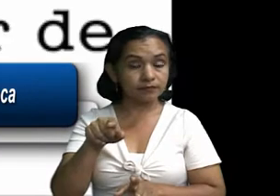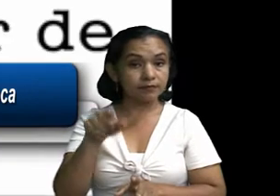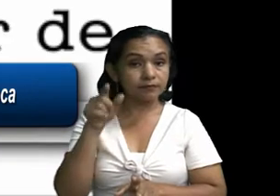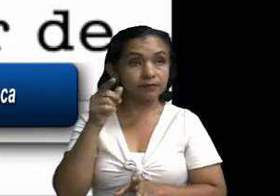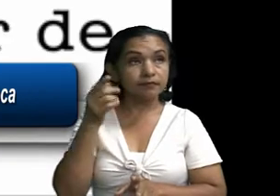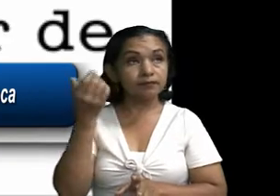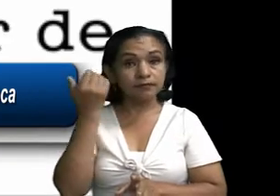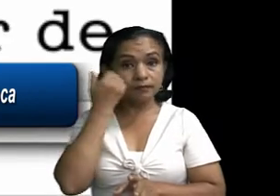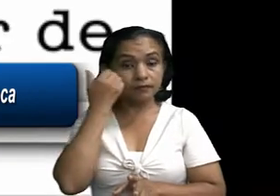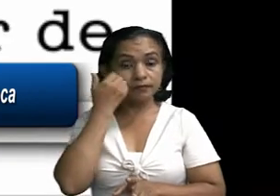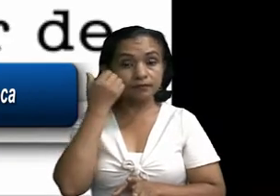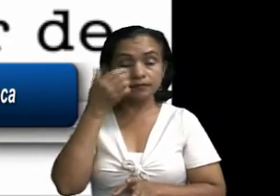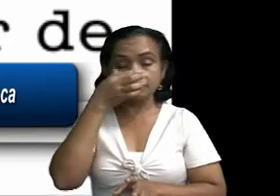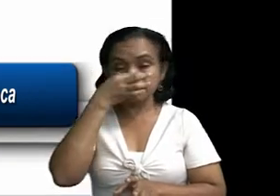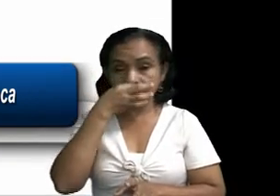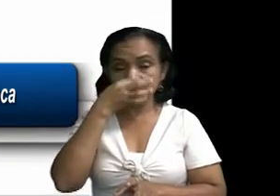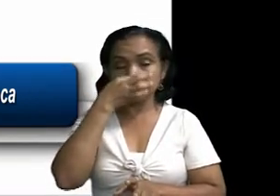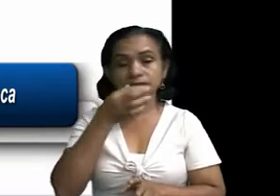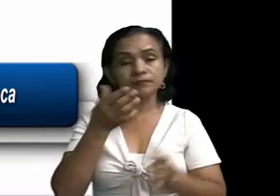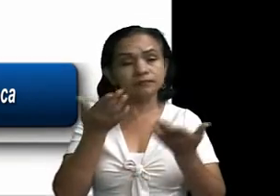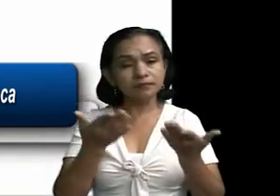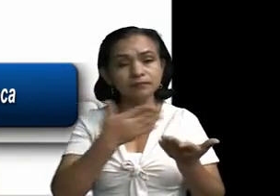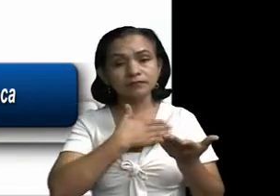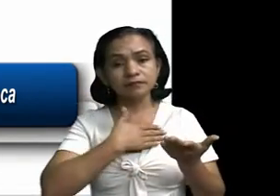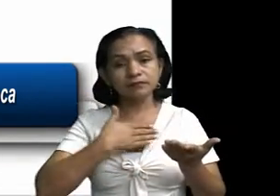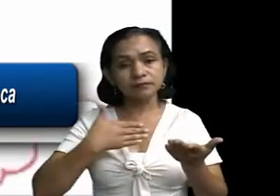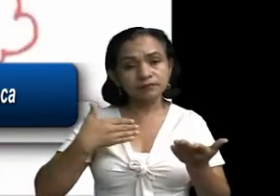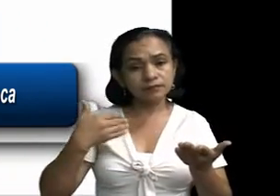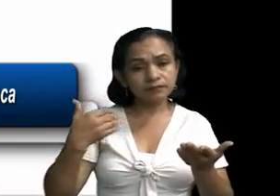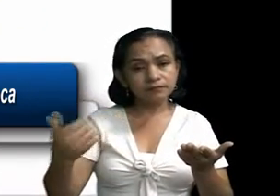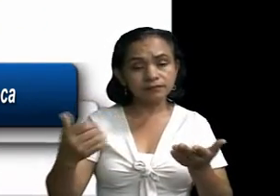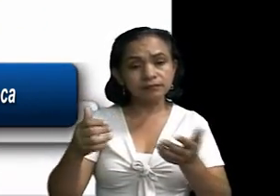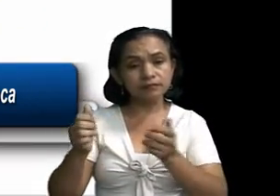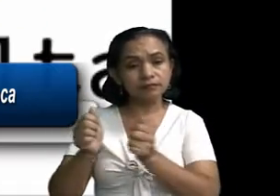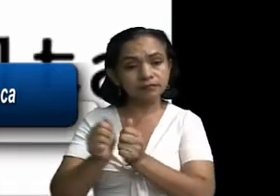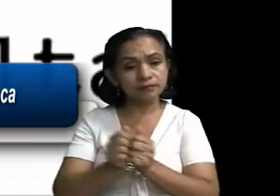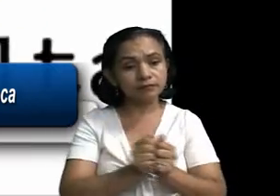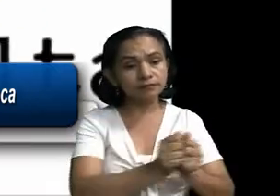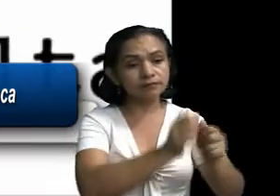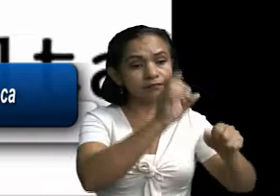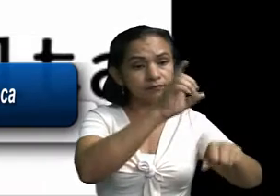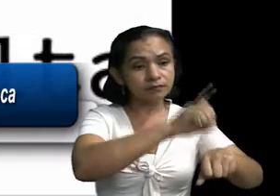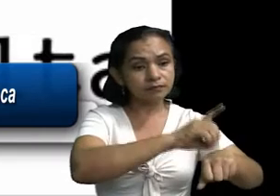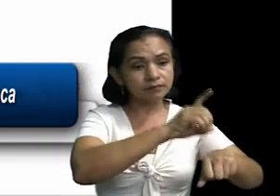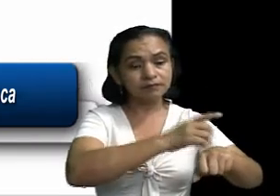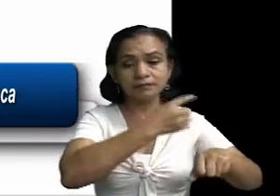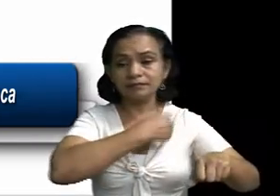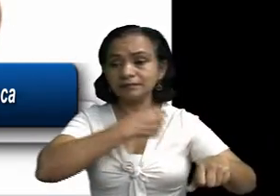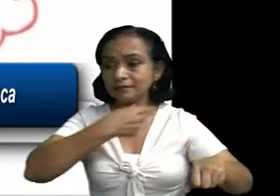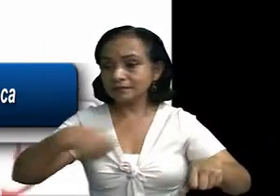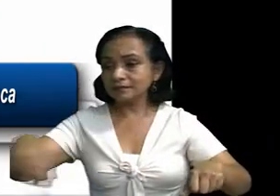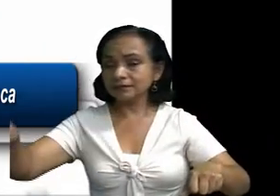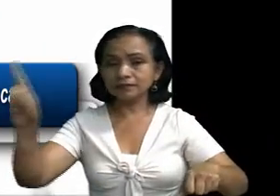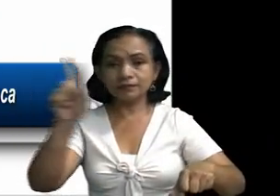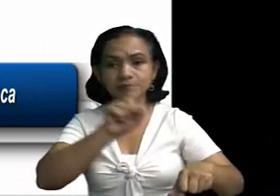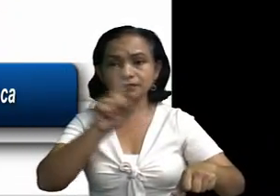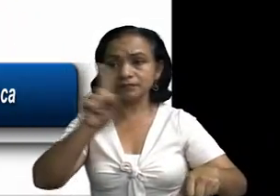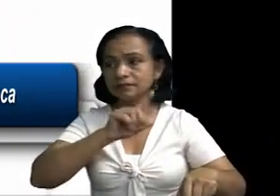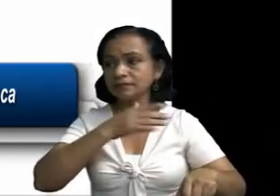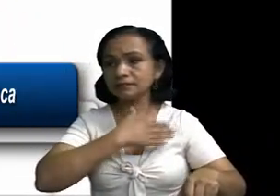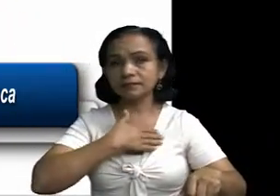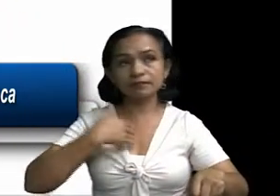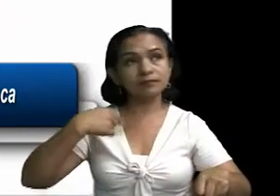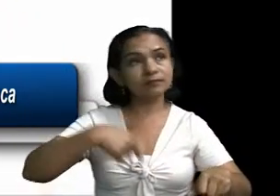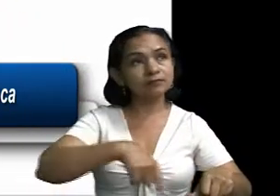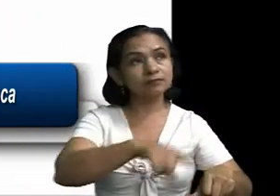síntomas respiratorios, lo más idóneo es que nosotros lo llevemos a consulta en vez de enviarlo al colegio, en vez de enviarlo